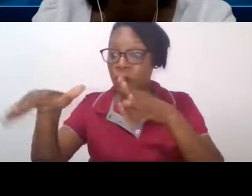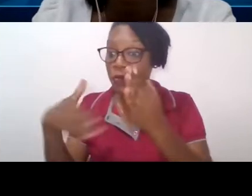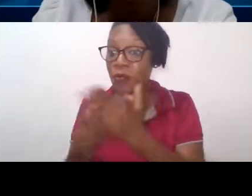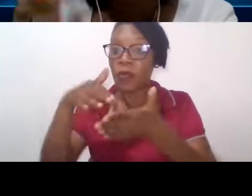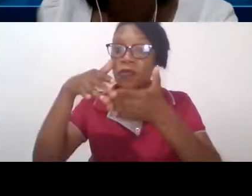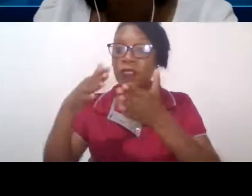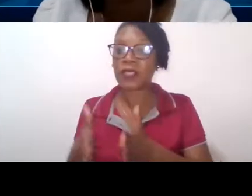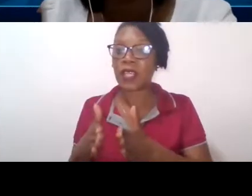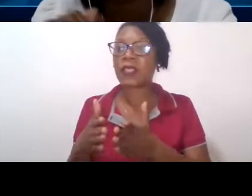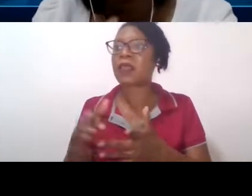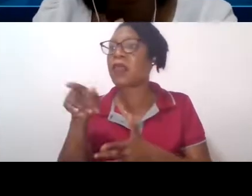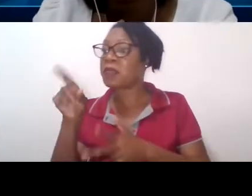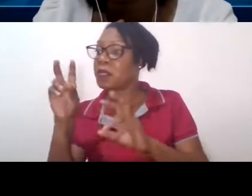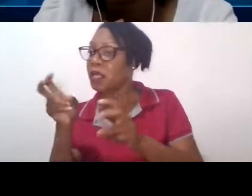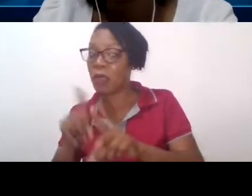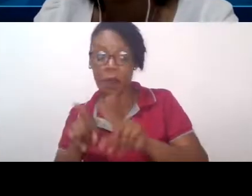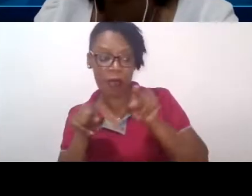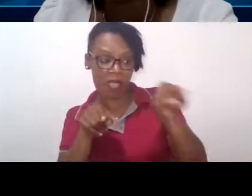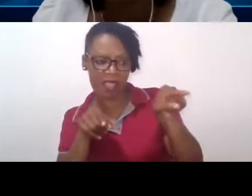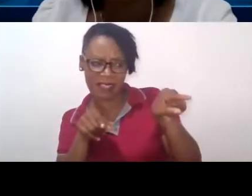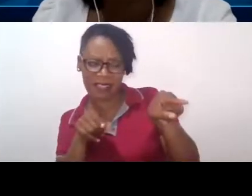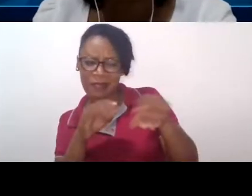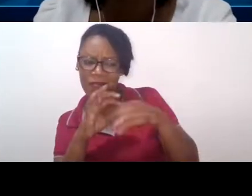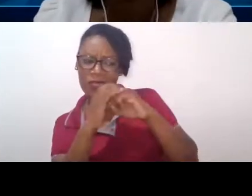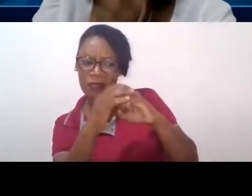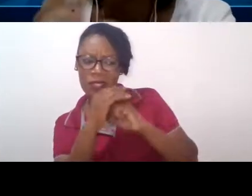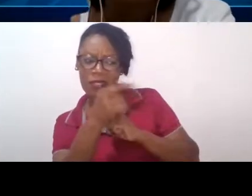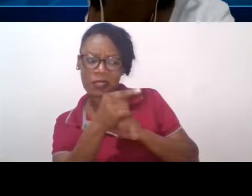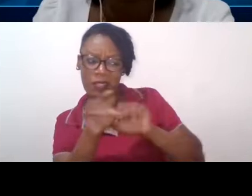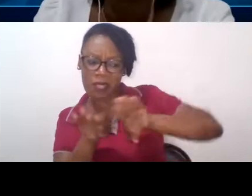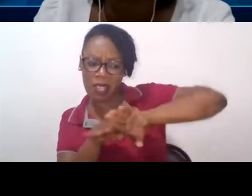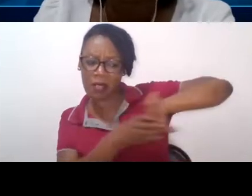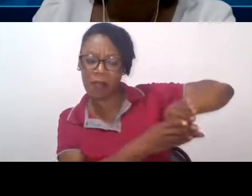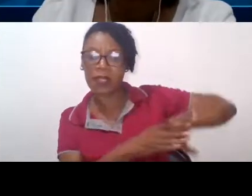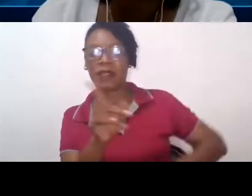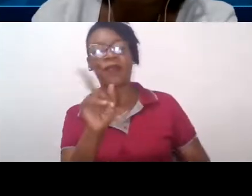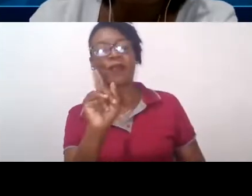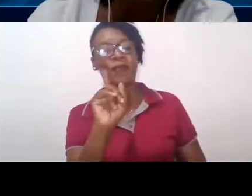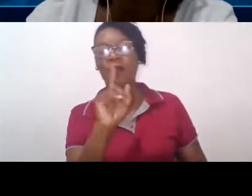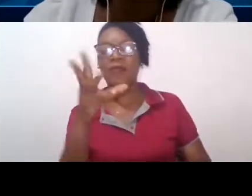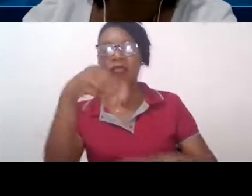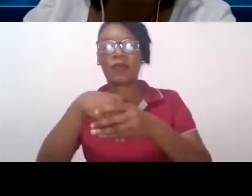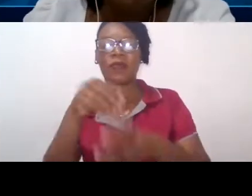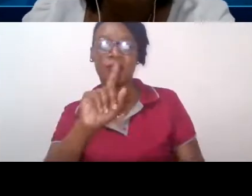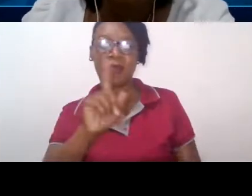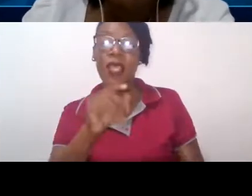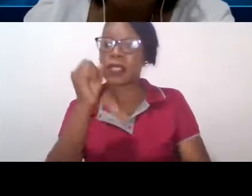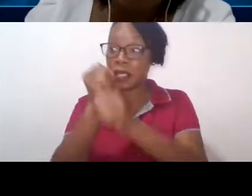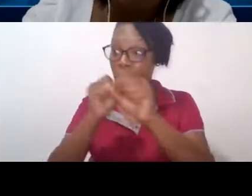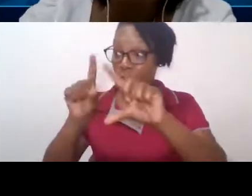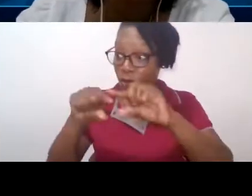X tema, pero a fulano de tal que es autista voy a darle algo aparte. No, esa no es la inclusión. Si hacemos trabajos